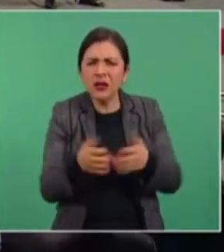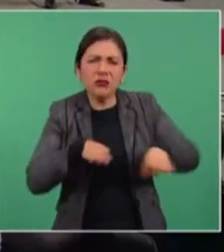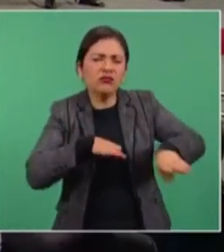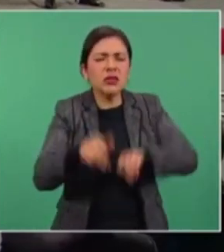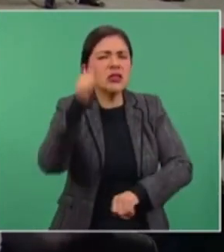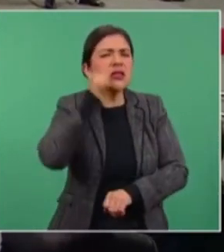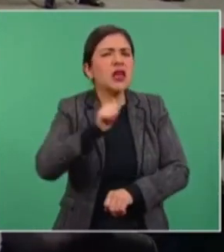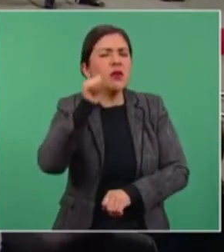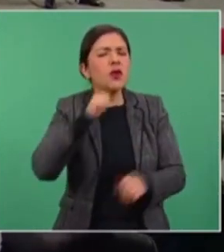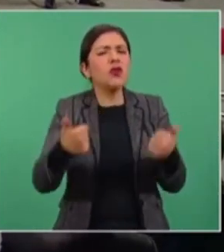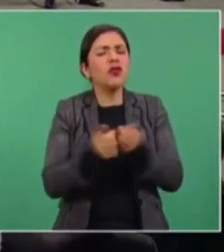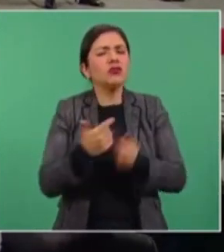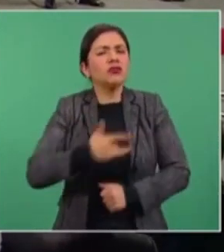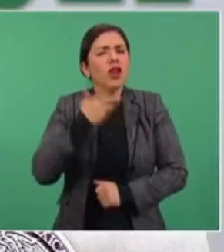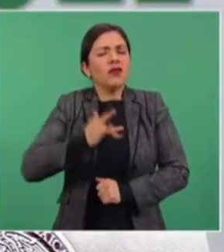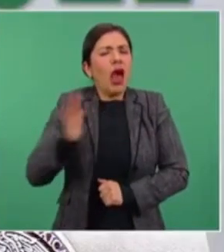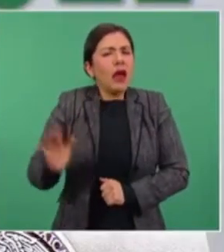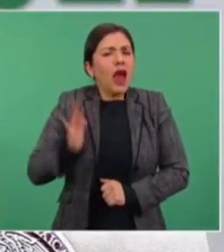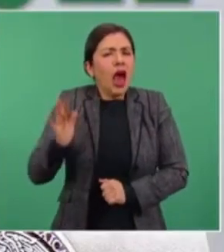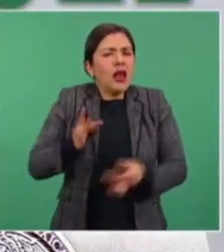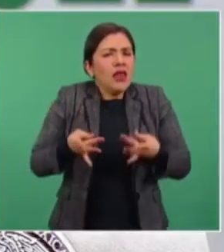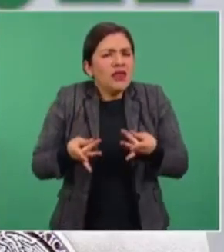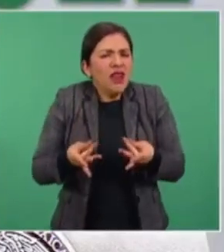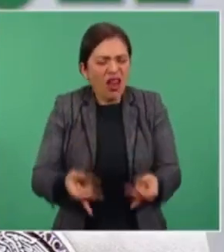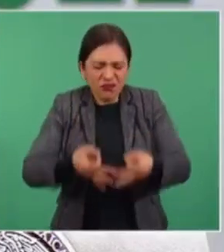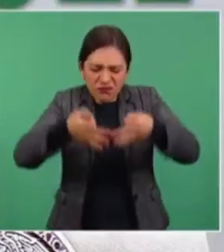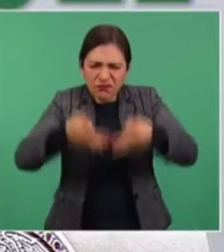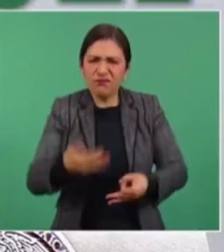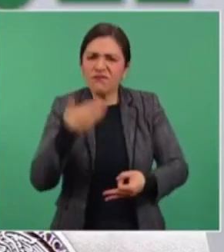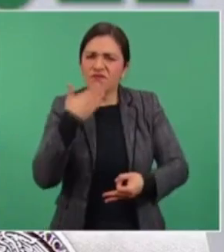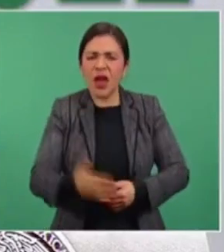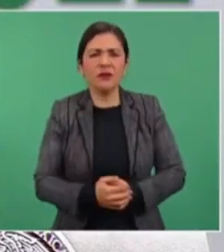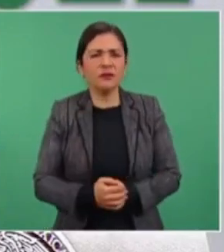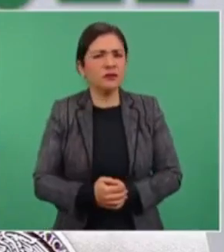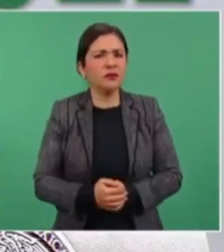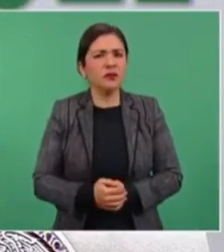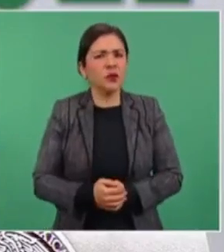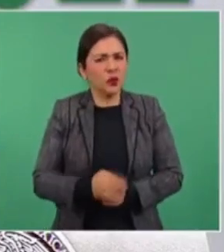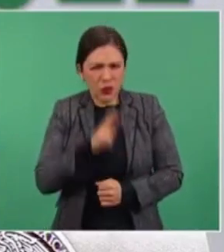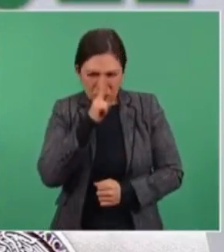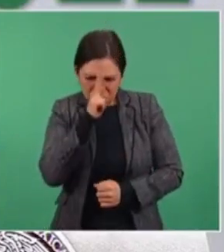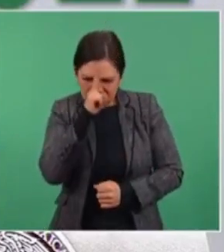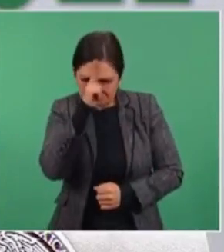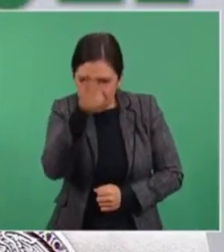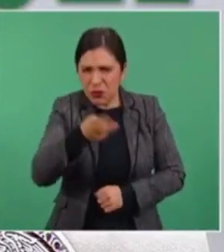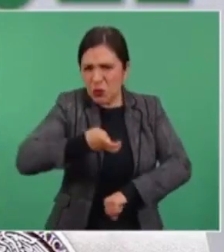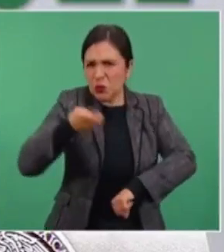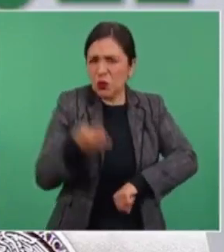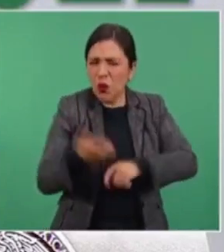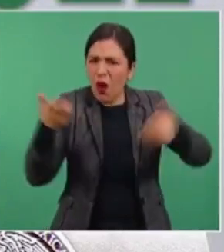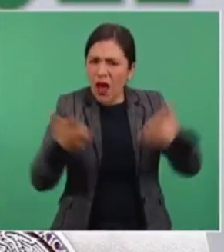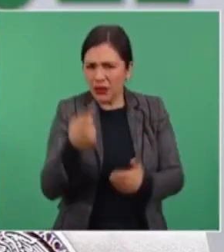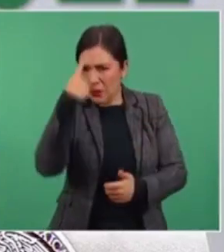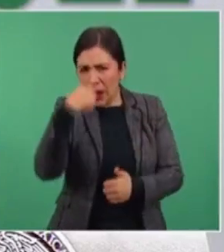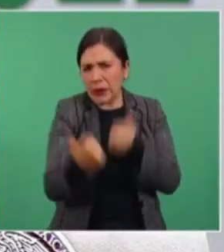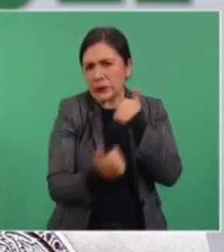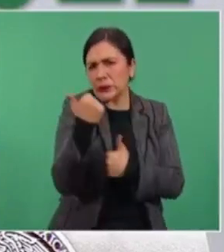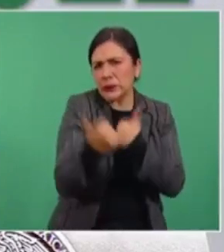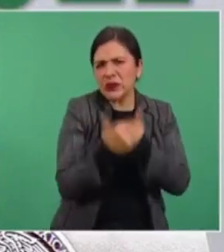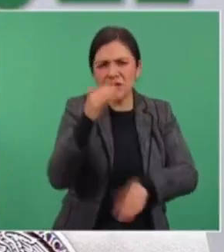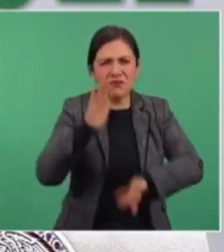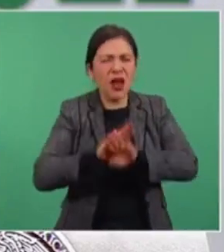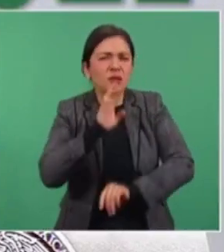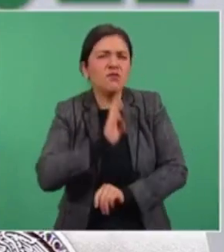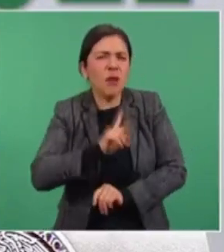ejercido siempre con la calidad de la excelencia, con la incansable tenacidad de quien busca siempre lo mejor y con